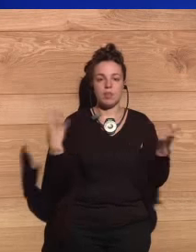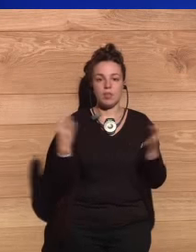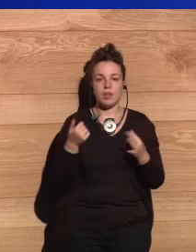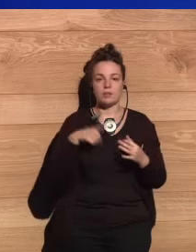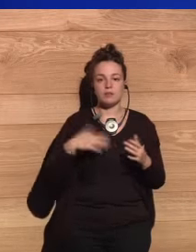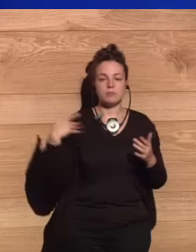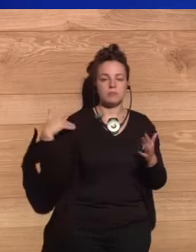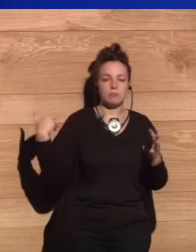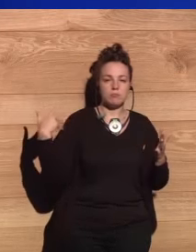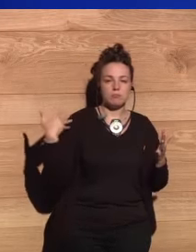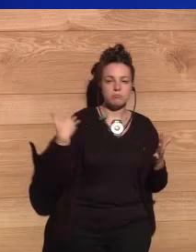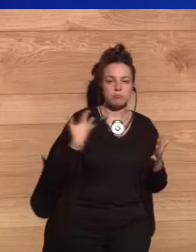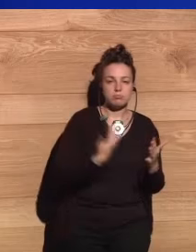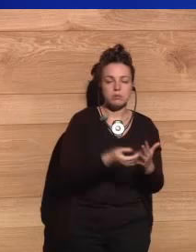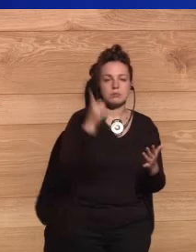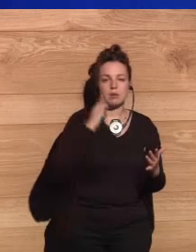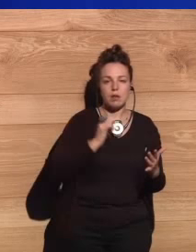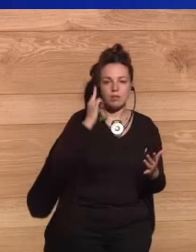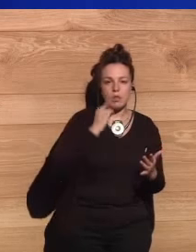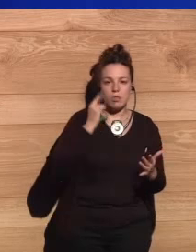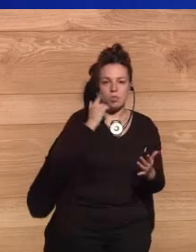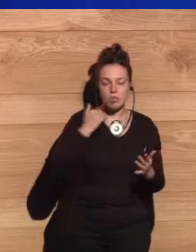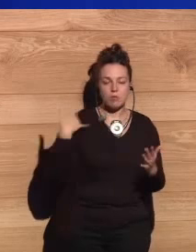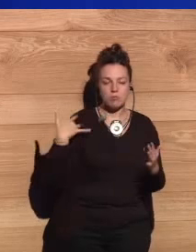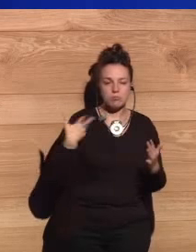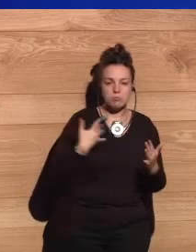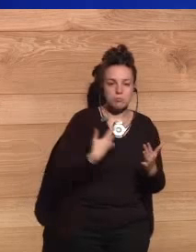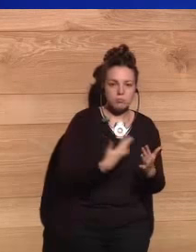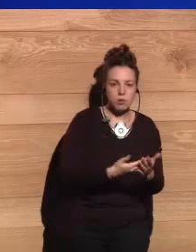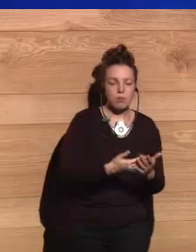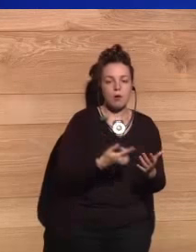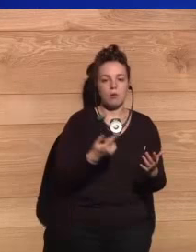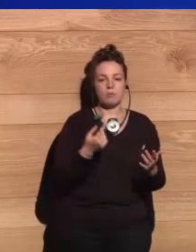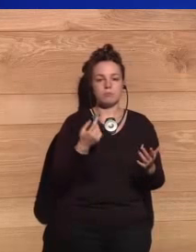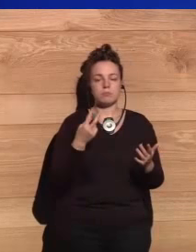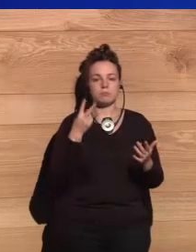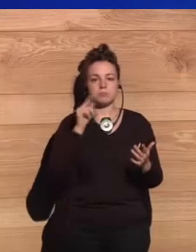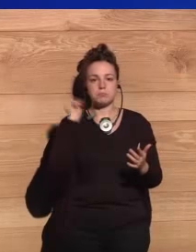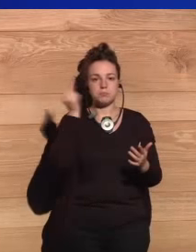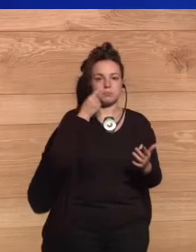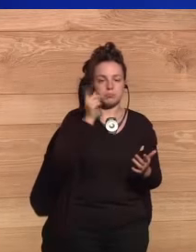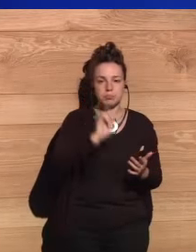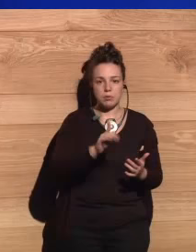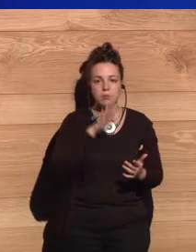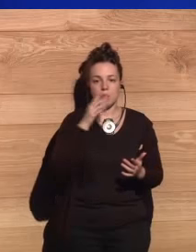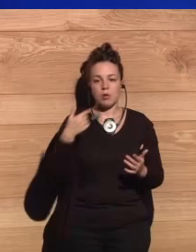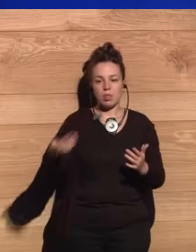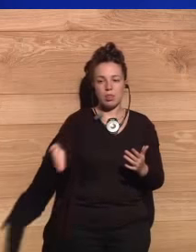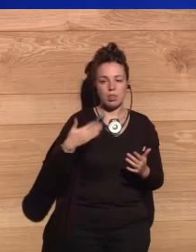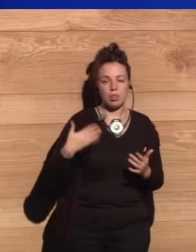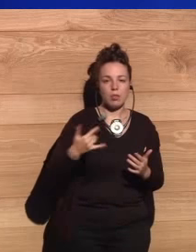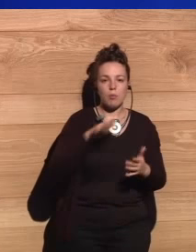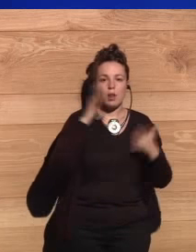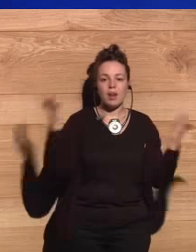esa larga tradición de falta de apreciación, un desprecio milenario de